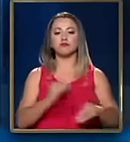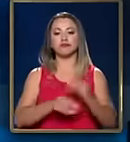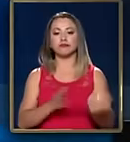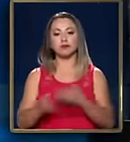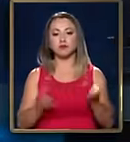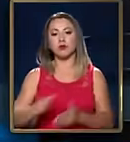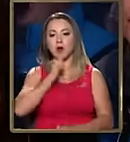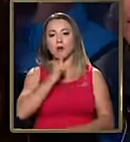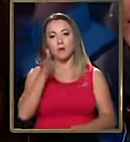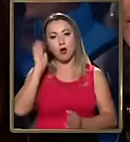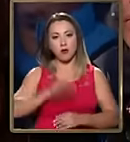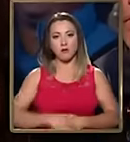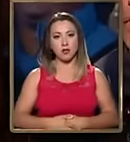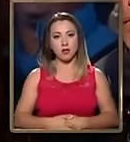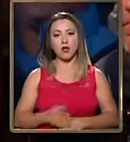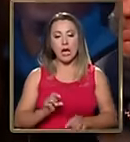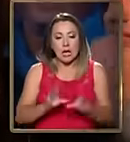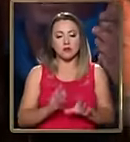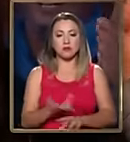listos.